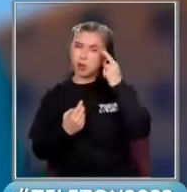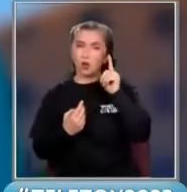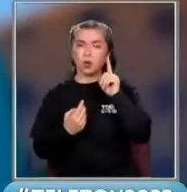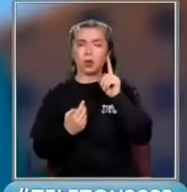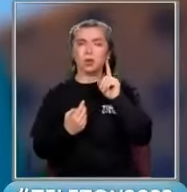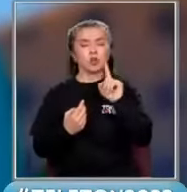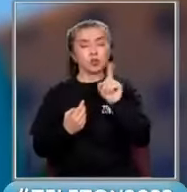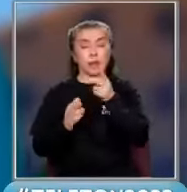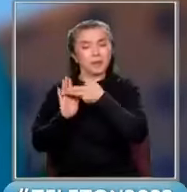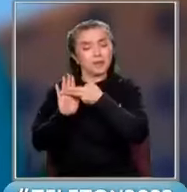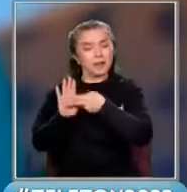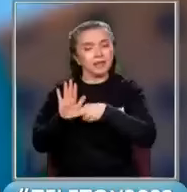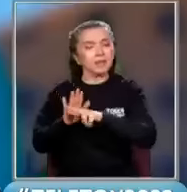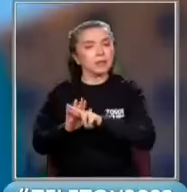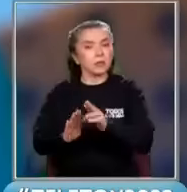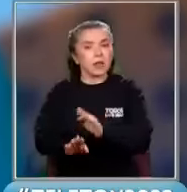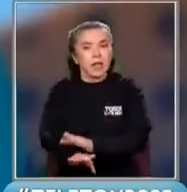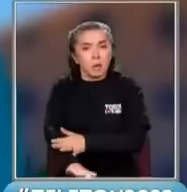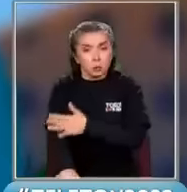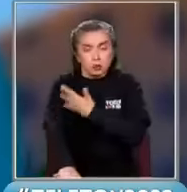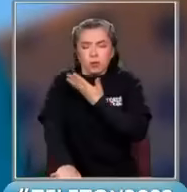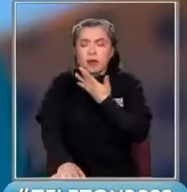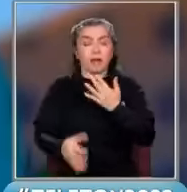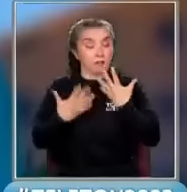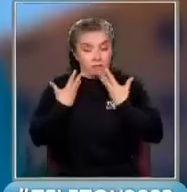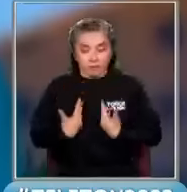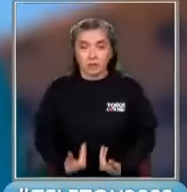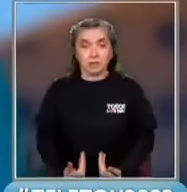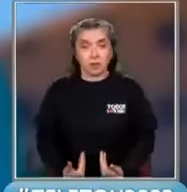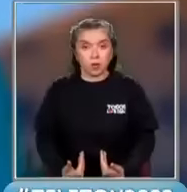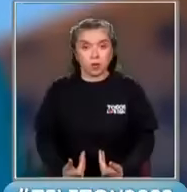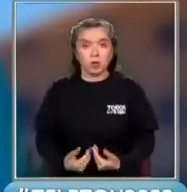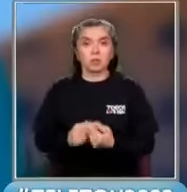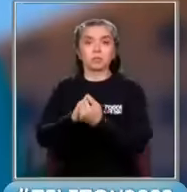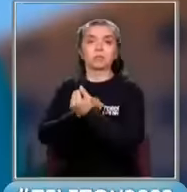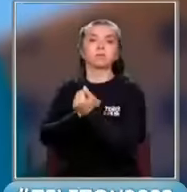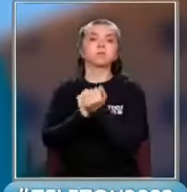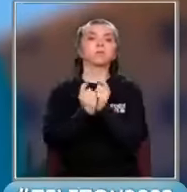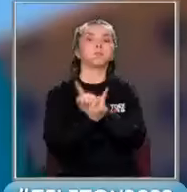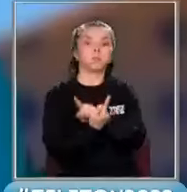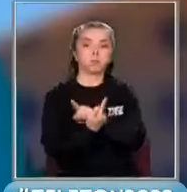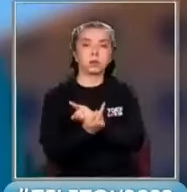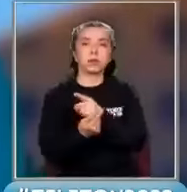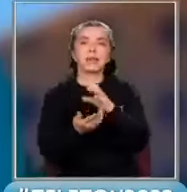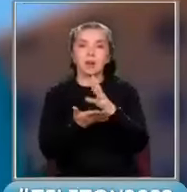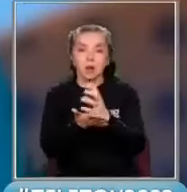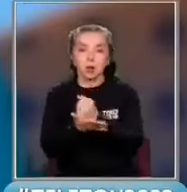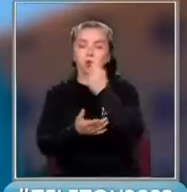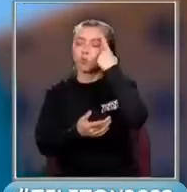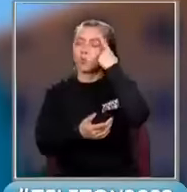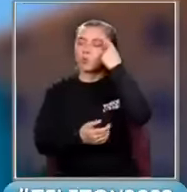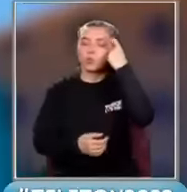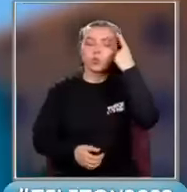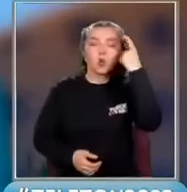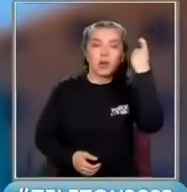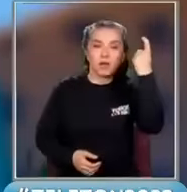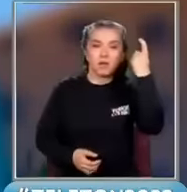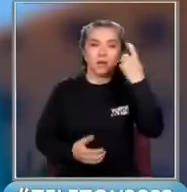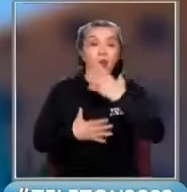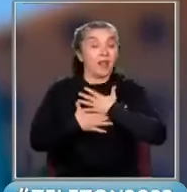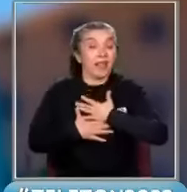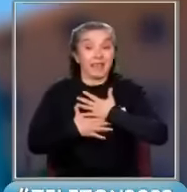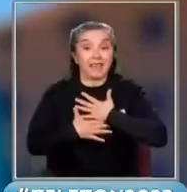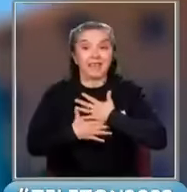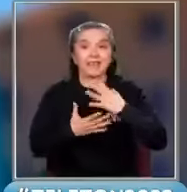rehabilitó emocionalmente y físicamente, sino que se convirtió en su gran sueño, en su gran anhelo,